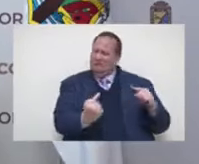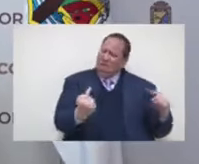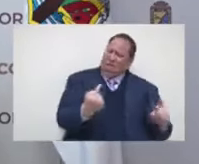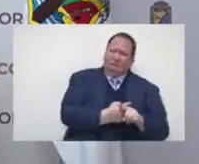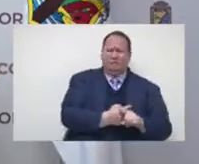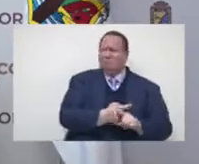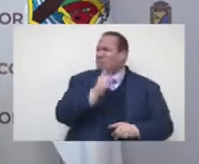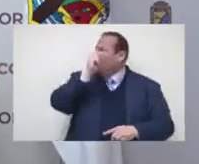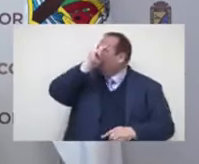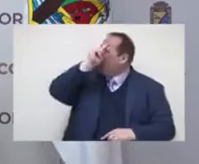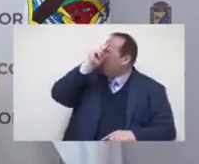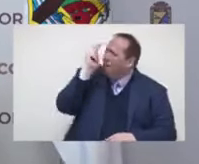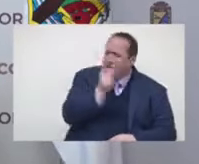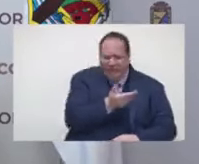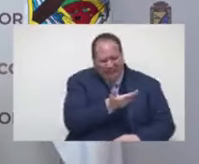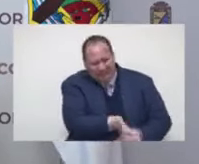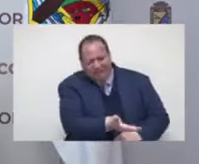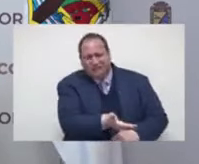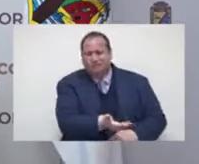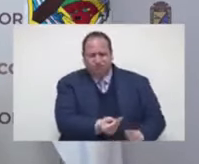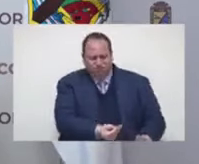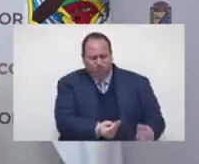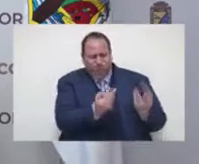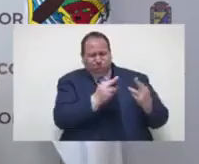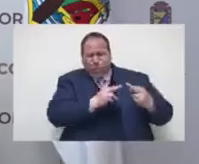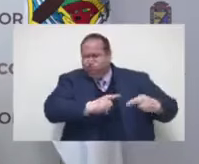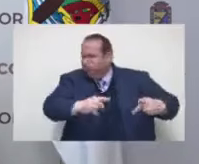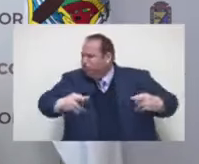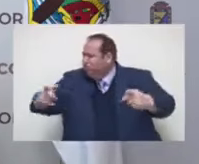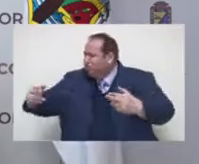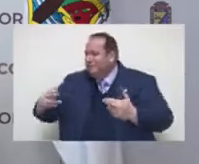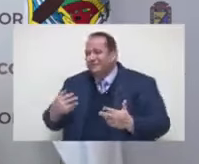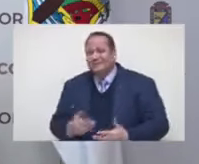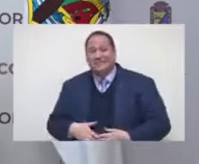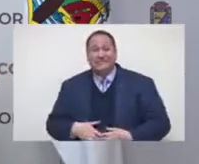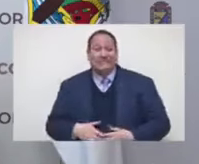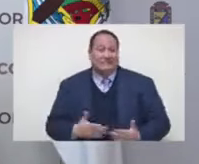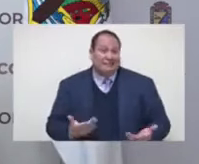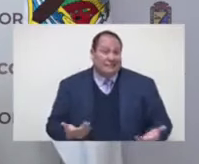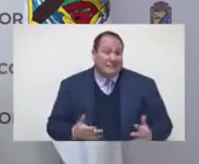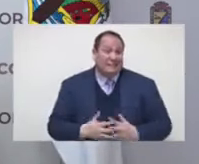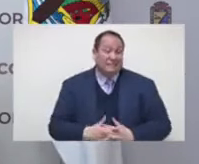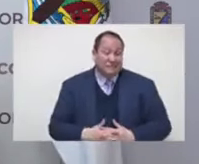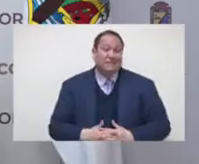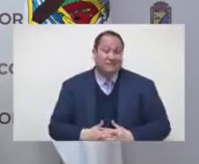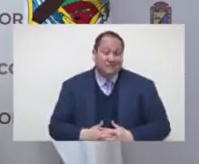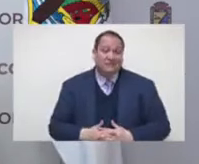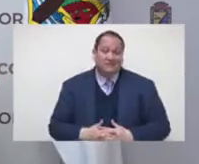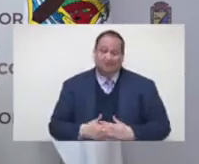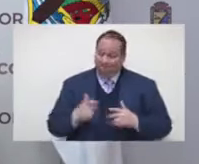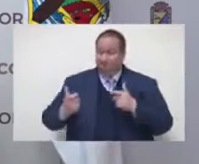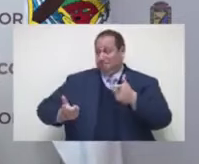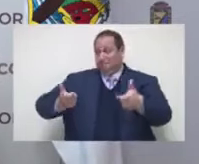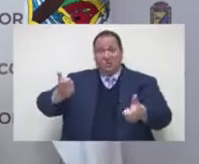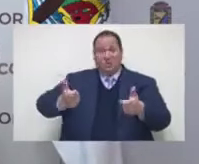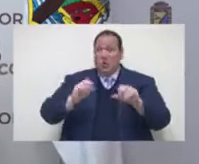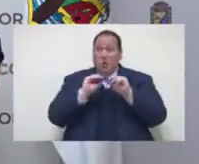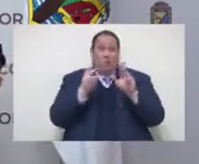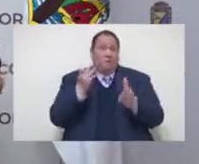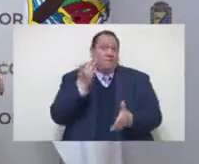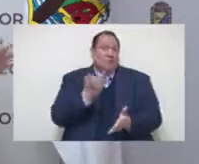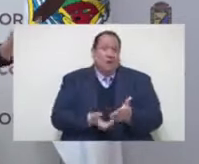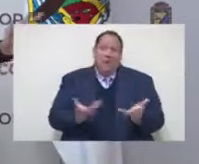el peor enemigo que tiene el asfalto. Entonces, pues, hay una implicación presupuestal,